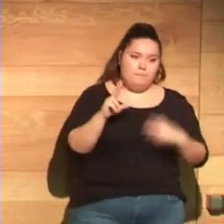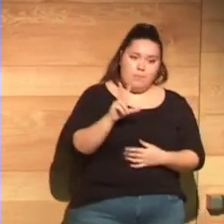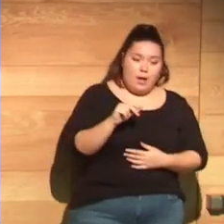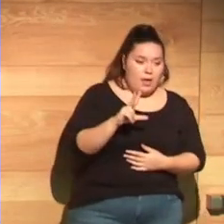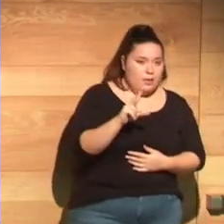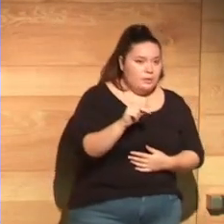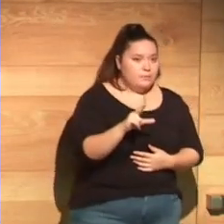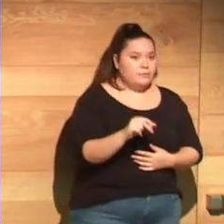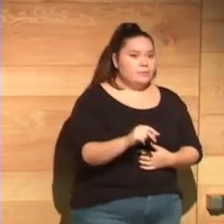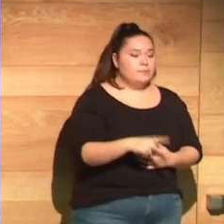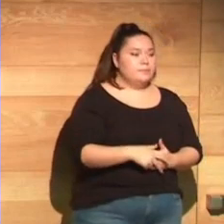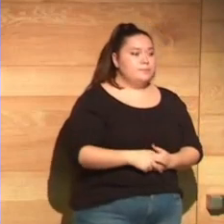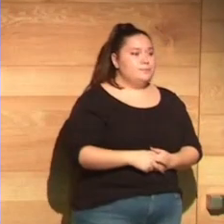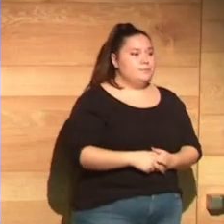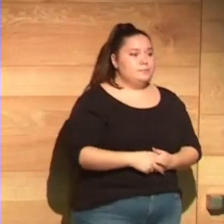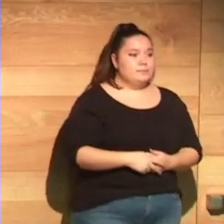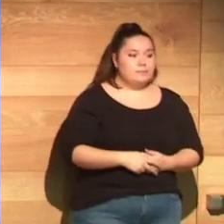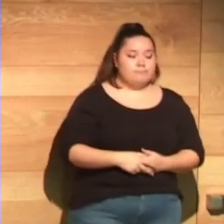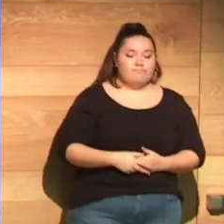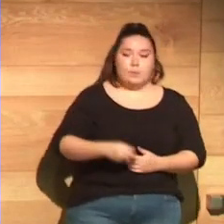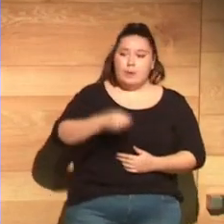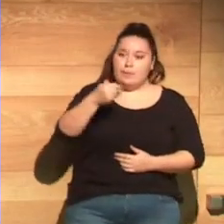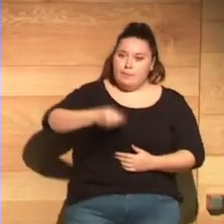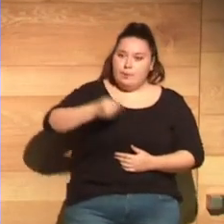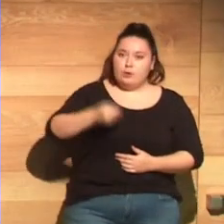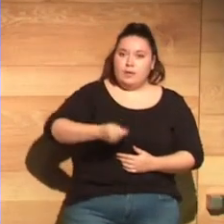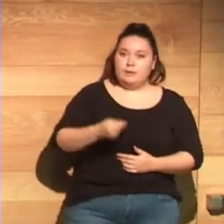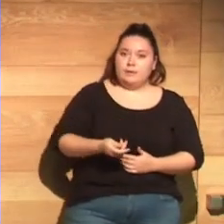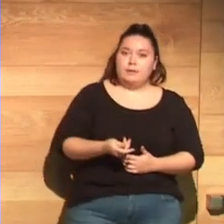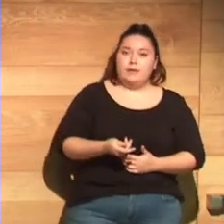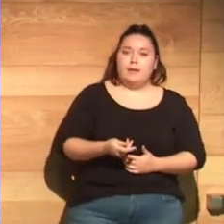triste como yo cuando me imagino esa infancia, que digo, madre mía, ¿no?